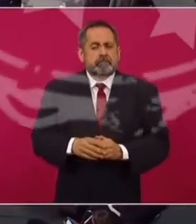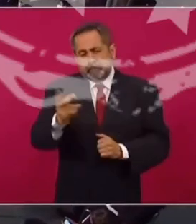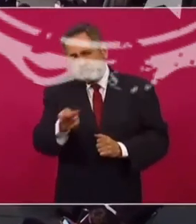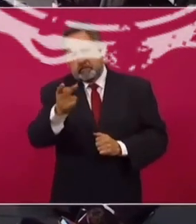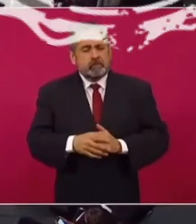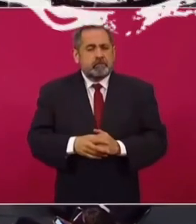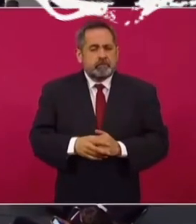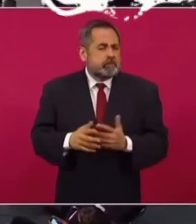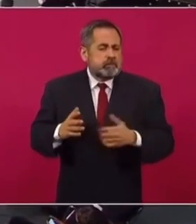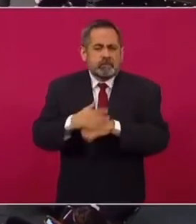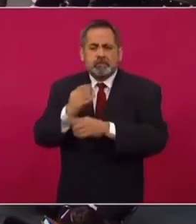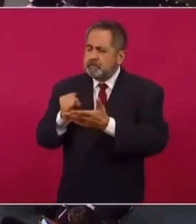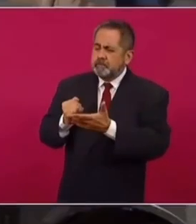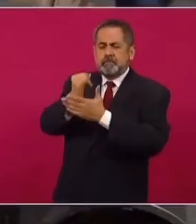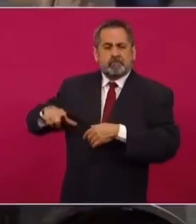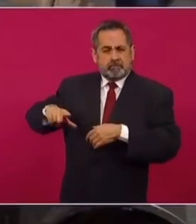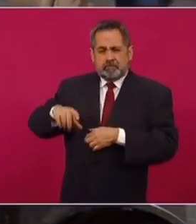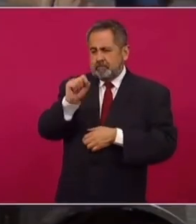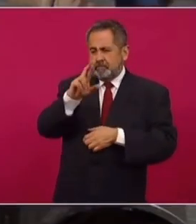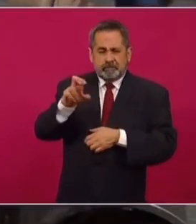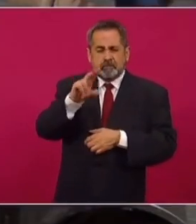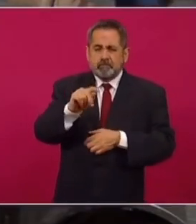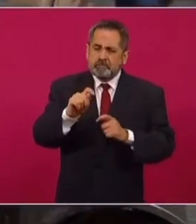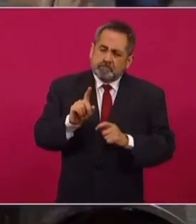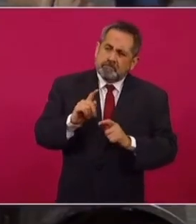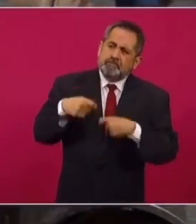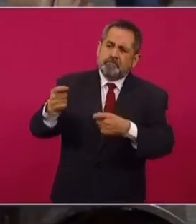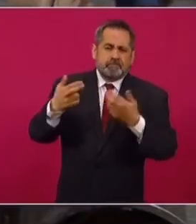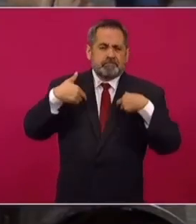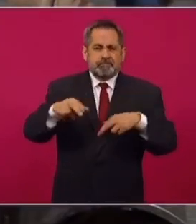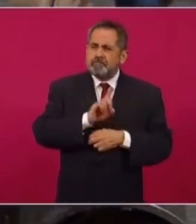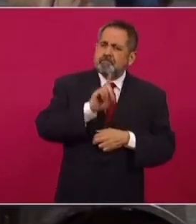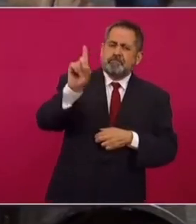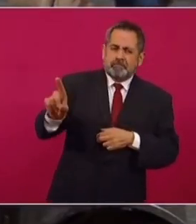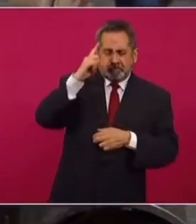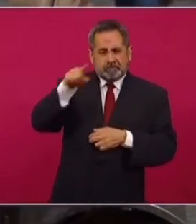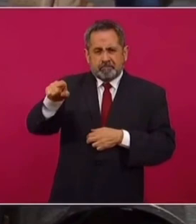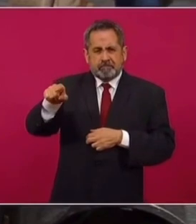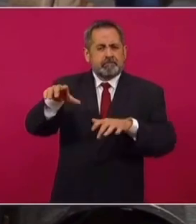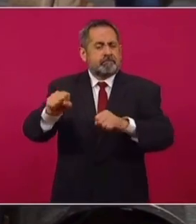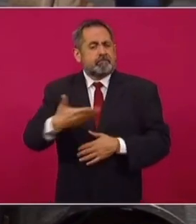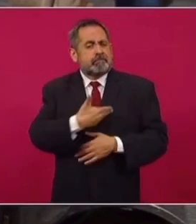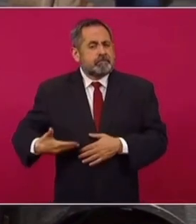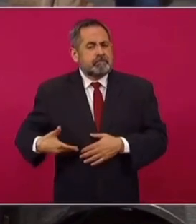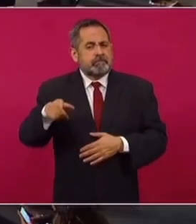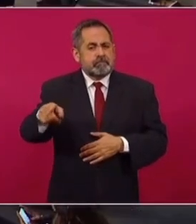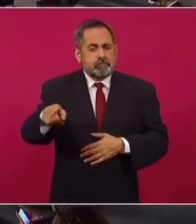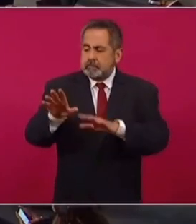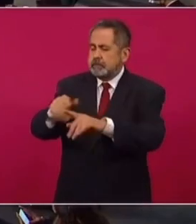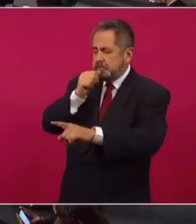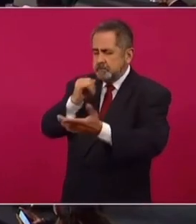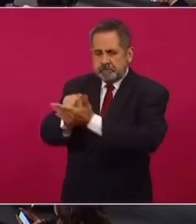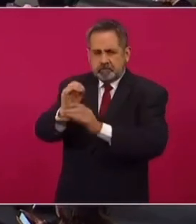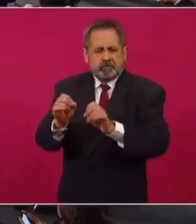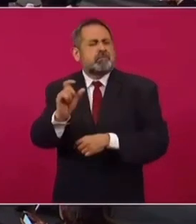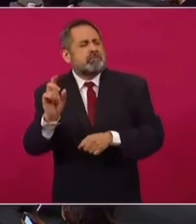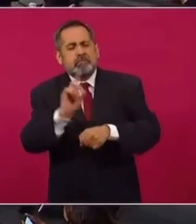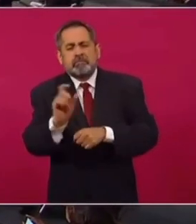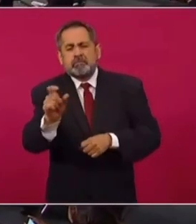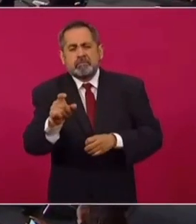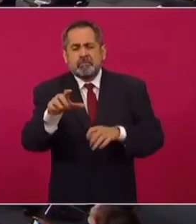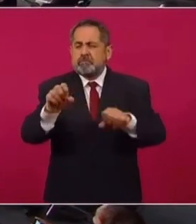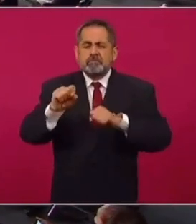Preguntarle por qué se tomó la decisión por parte del gobierno de la Cancillería de no enviar a ningún representante de esa dependencia de la Cancillería a la toma de posesión del presidente... Todavía no se decide. ¿Cuándo es